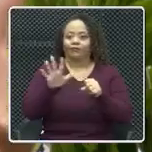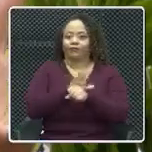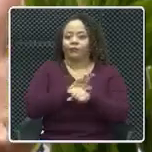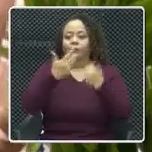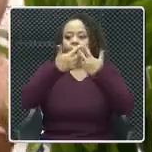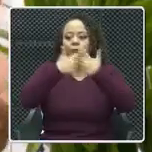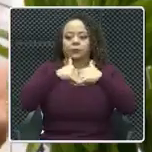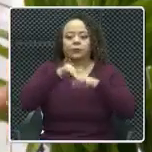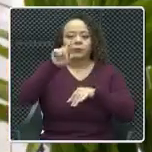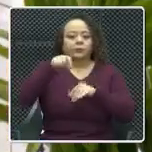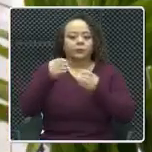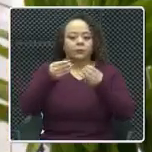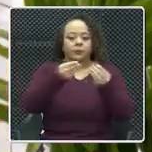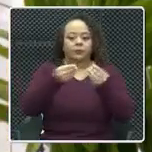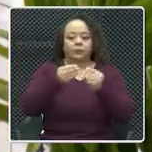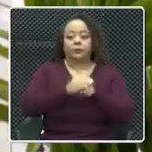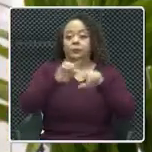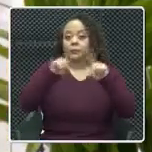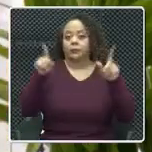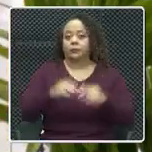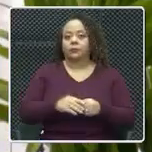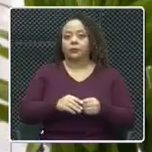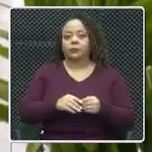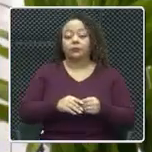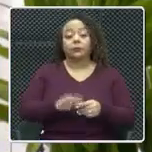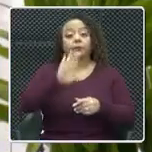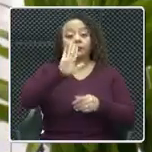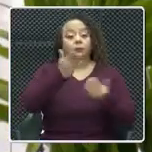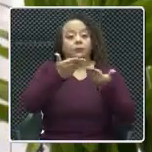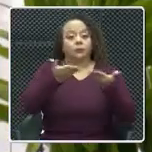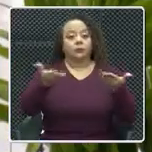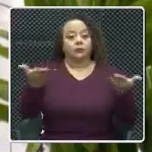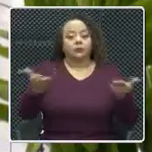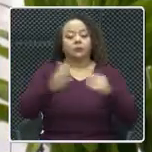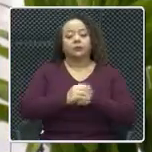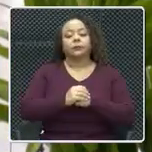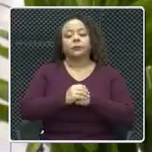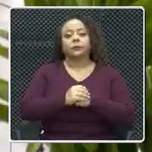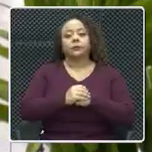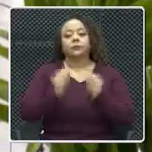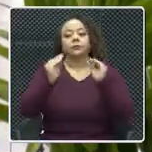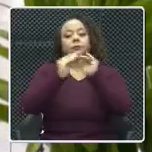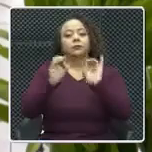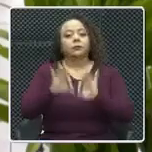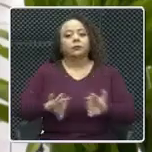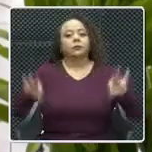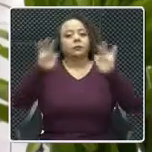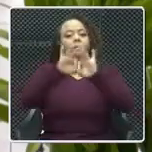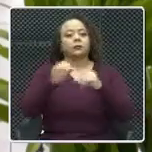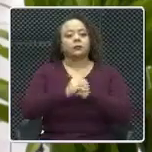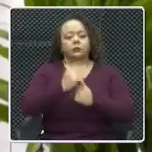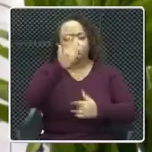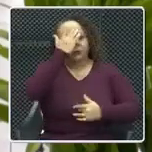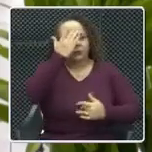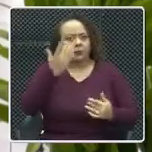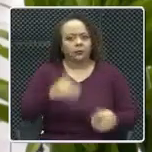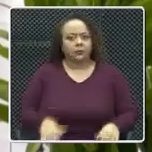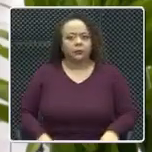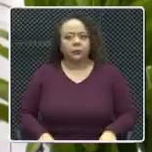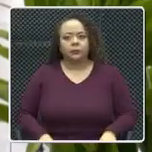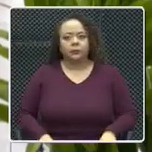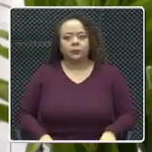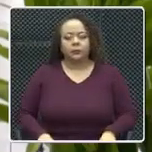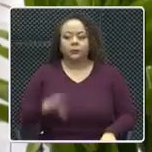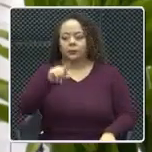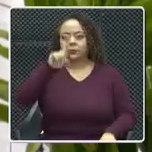lo que necesitan es producir, pero su recurso más importante está enfermo.